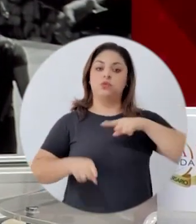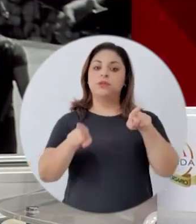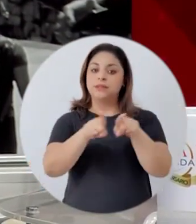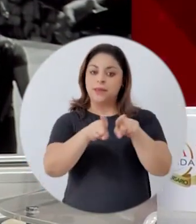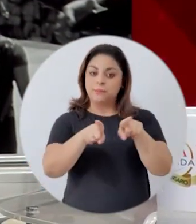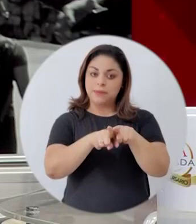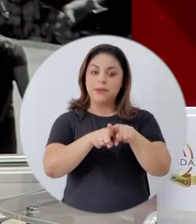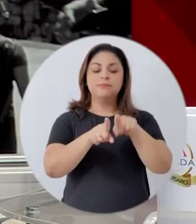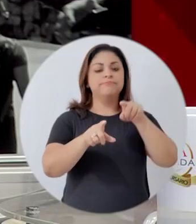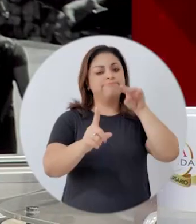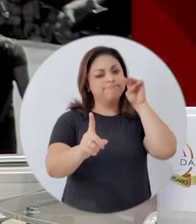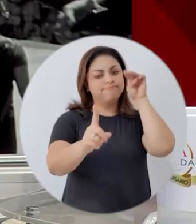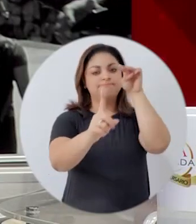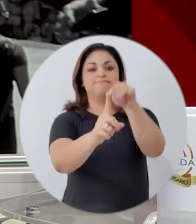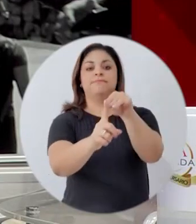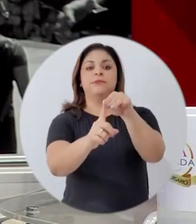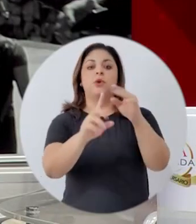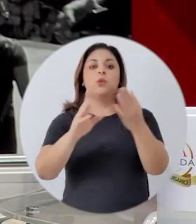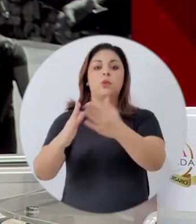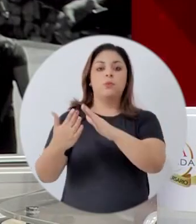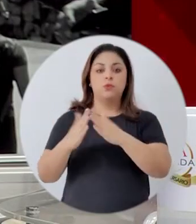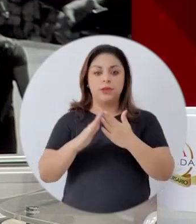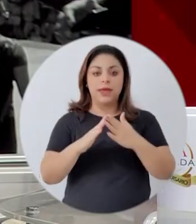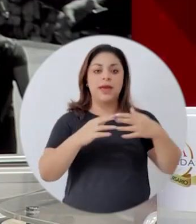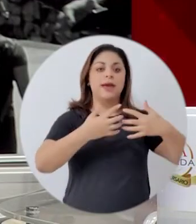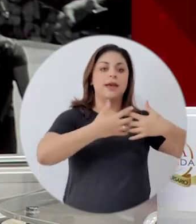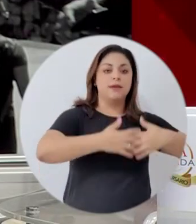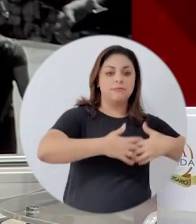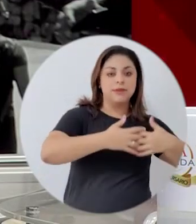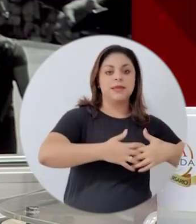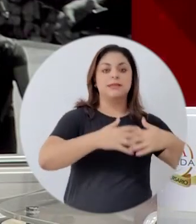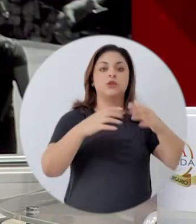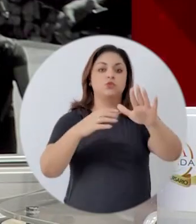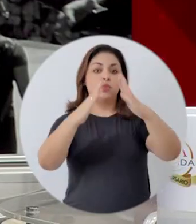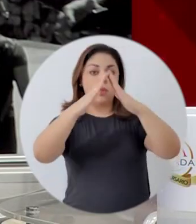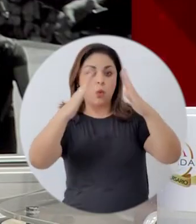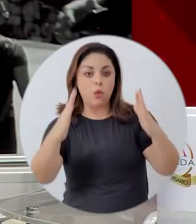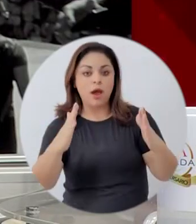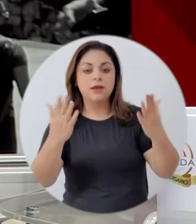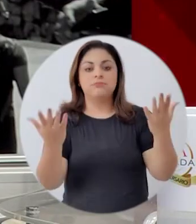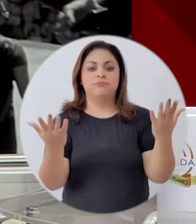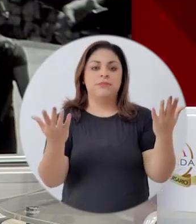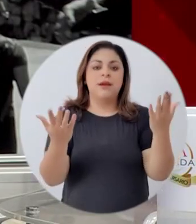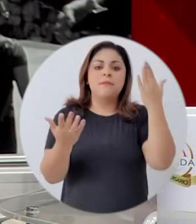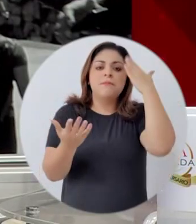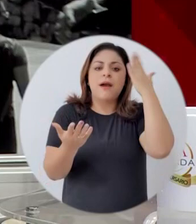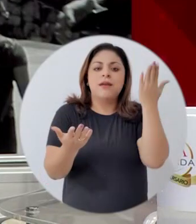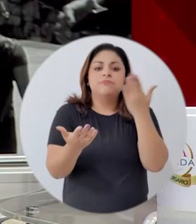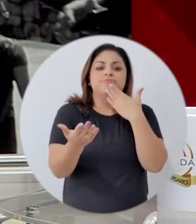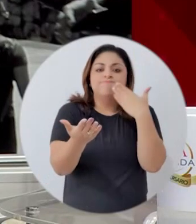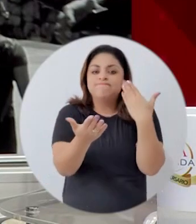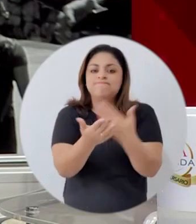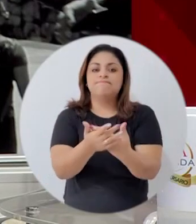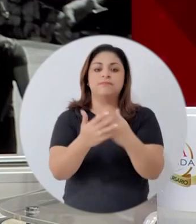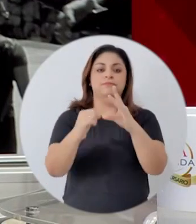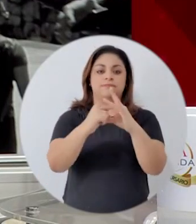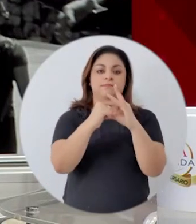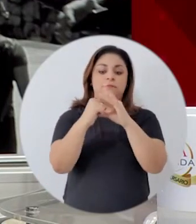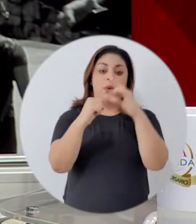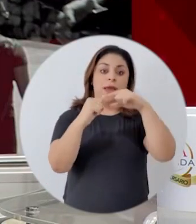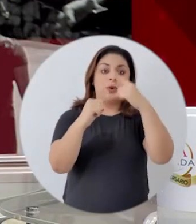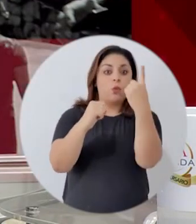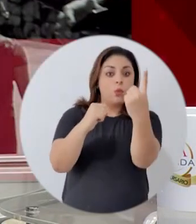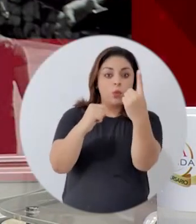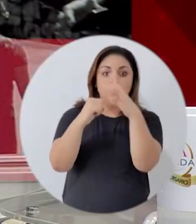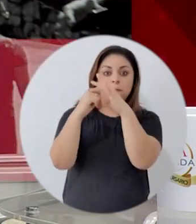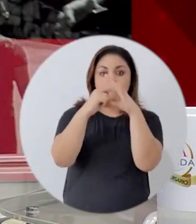nuestras instituciones, en nuestras empresas, comunidades y hasta en nuestros hogares. Todo por el bien del planeta en el que vivimos, que es